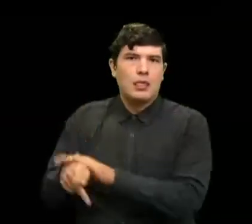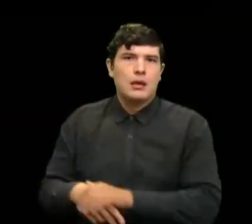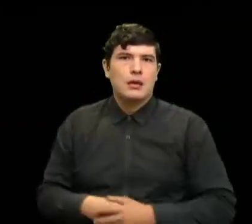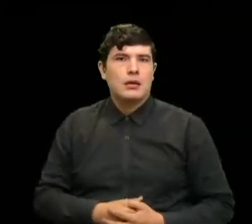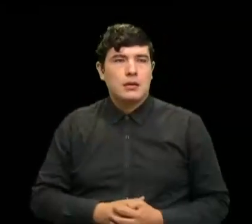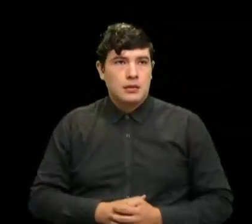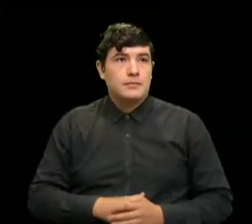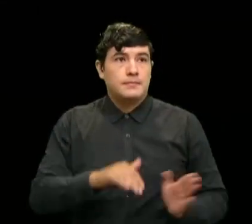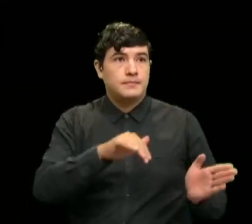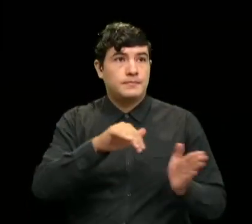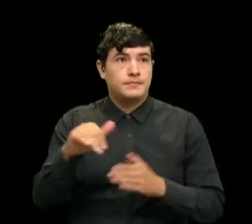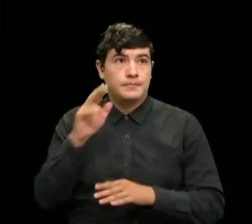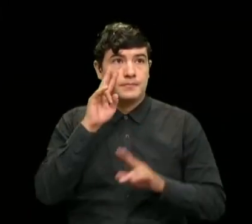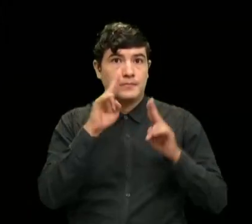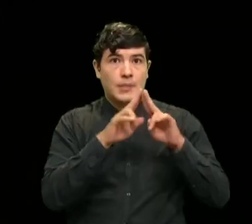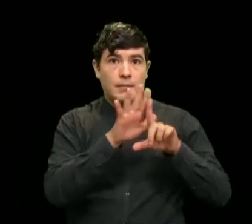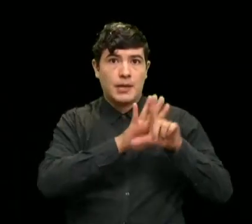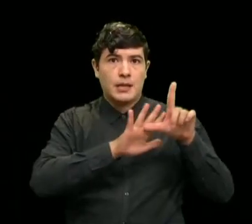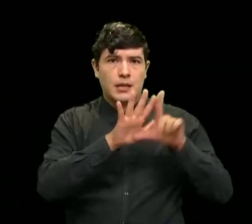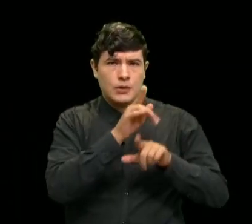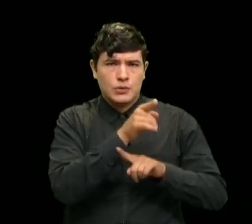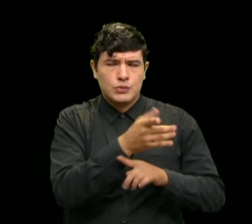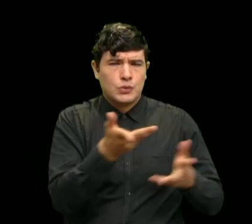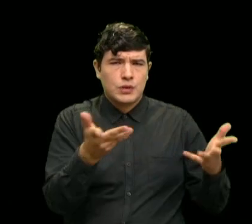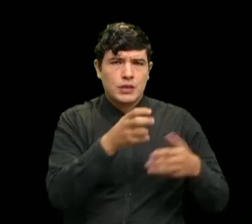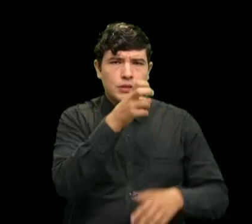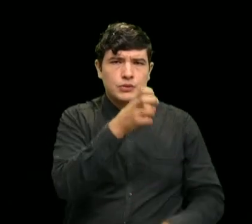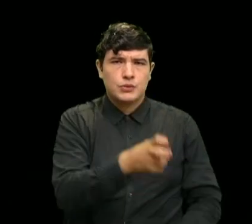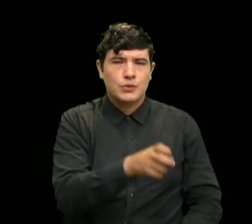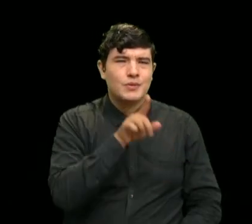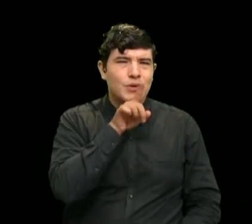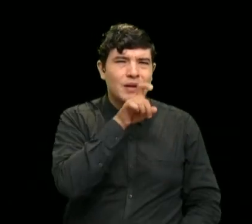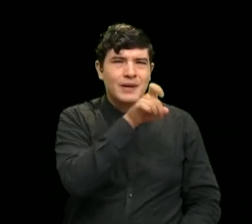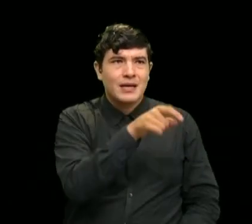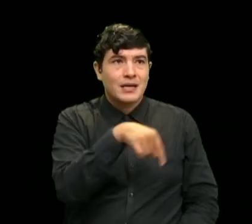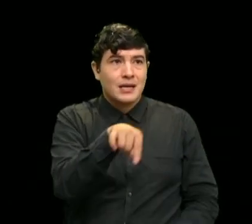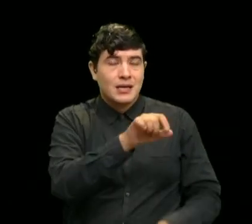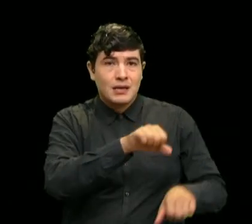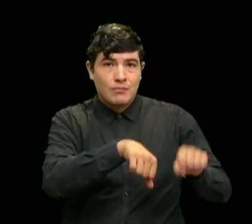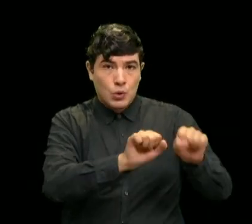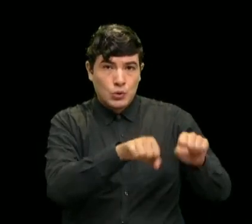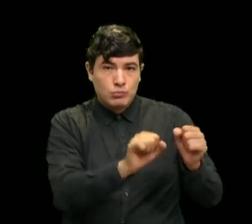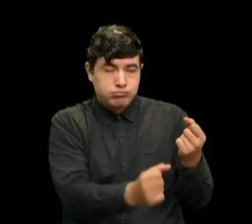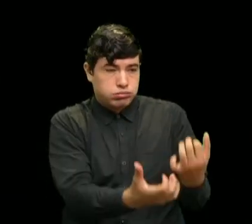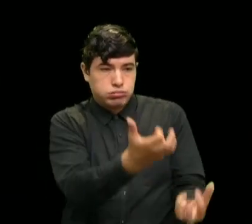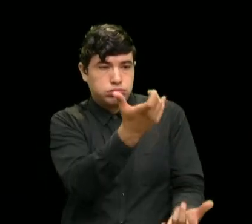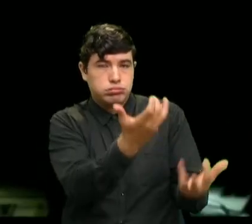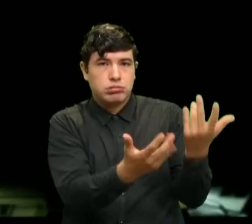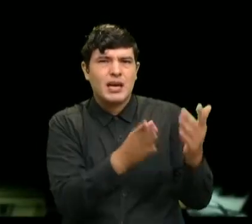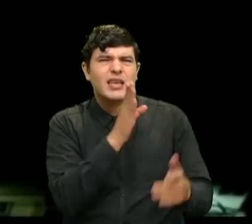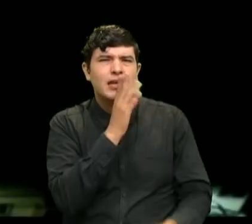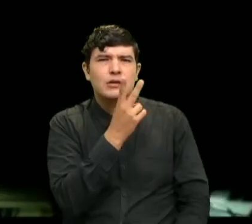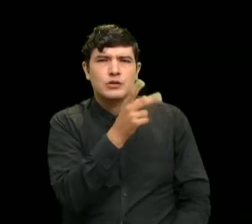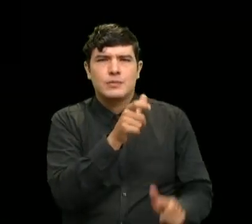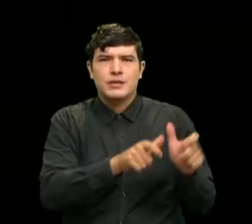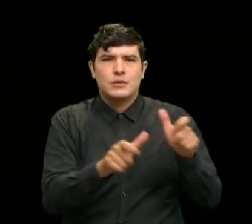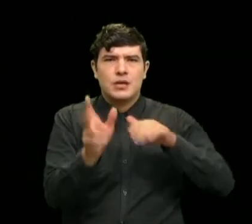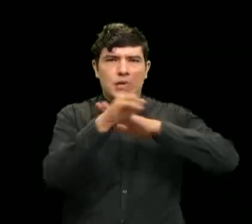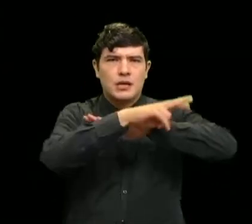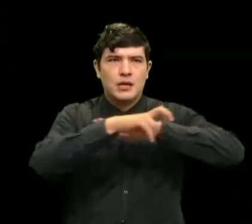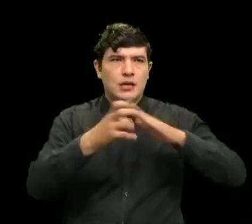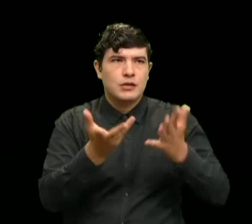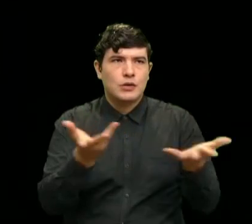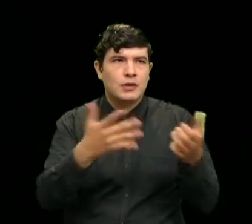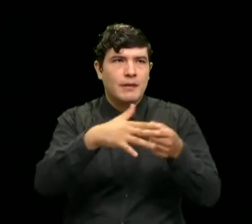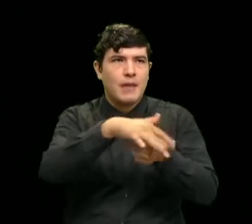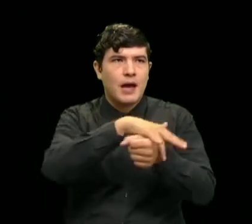En este video se registra cómo habitantes en el sur de Bucaramanga le quemaron la motocicleta a dos presuntos ladrones en el barrio